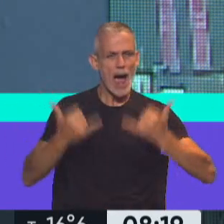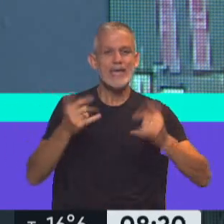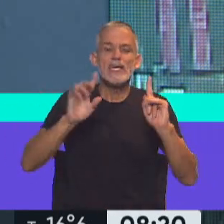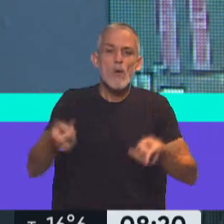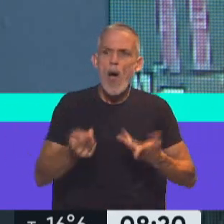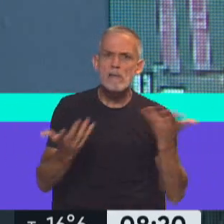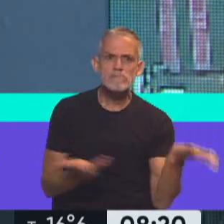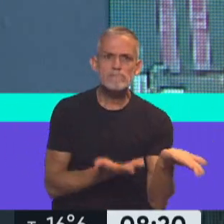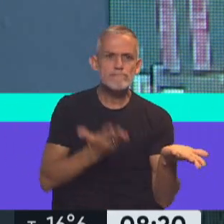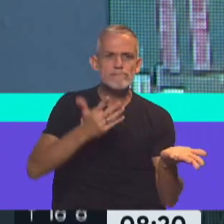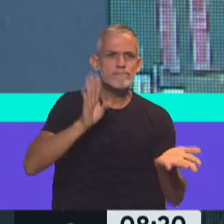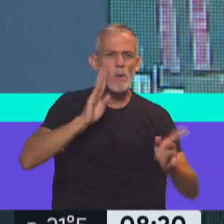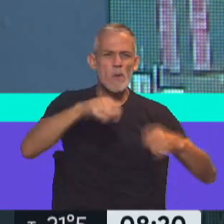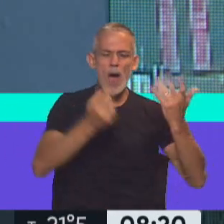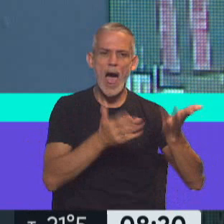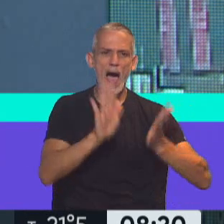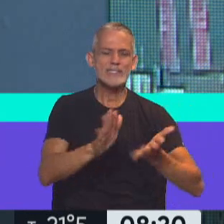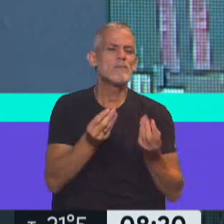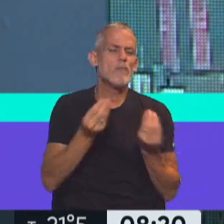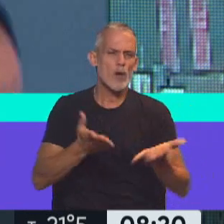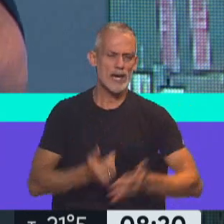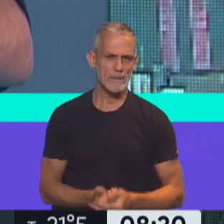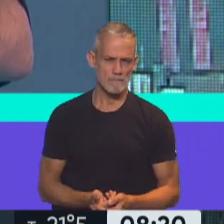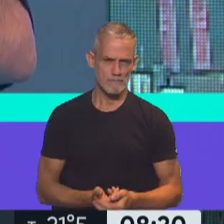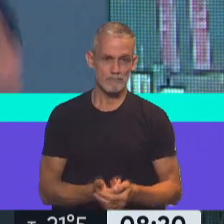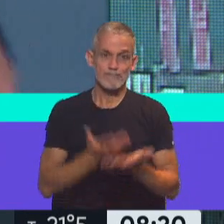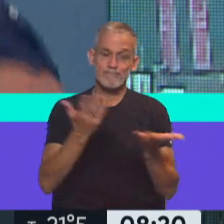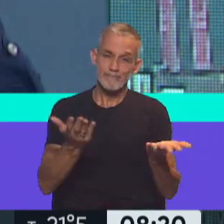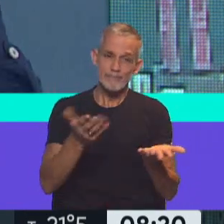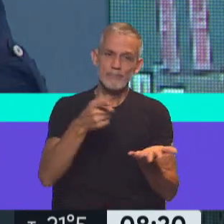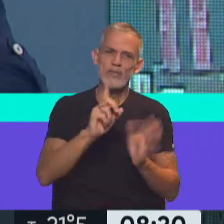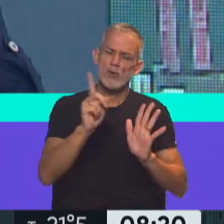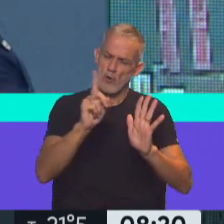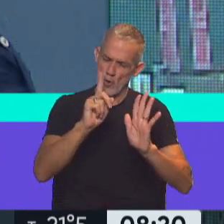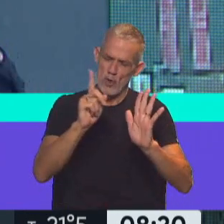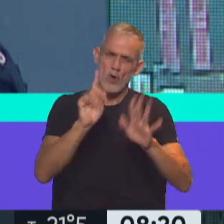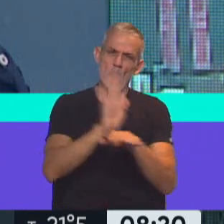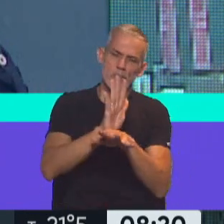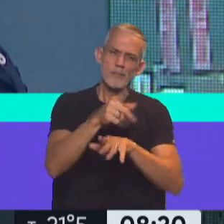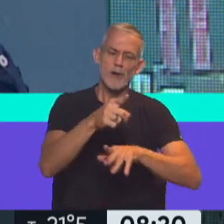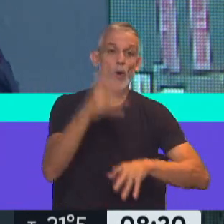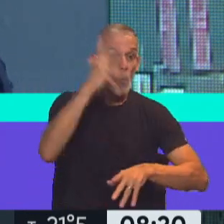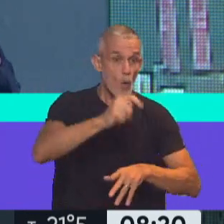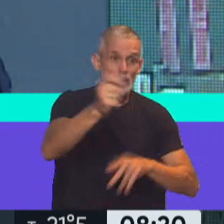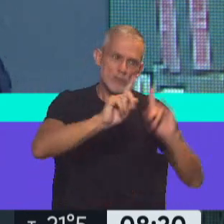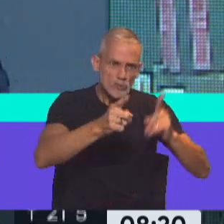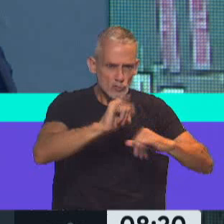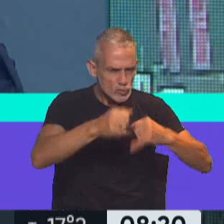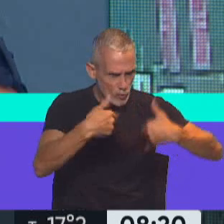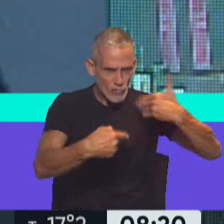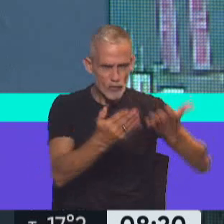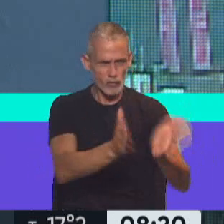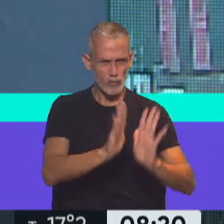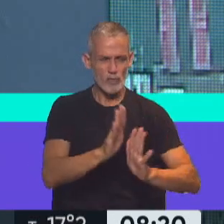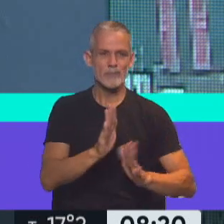pasa, digamos, que siguen sucediendo? Digo, entonces, que no significa que no sea juzgado, y tampoco significa